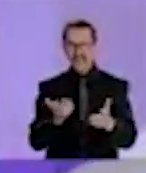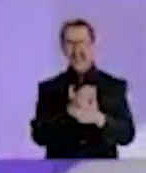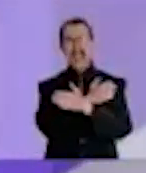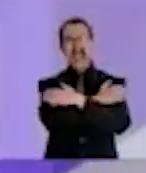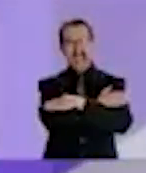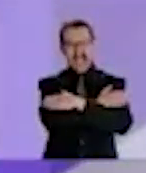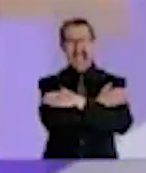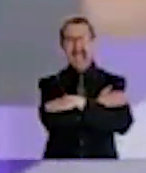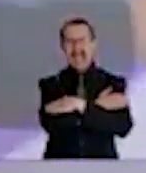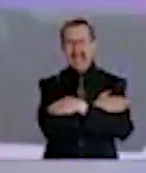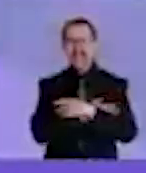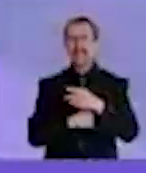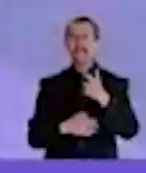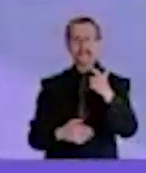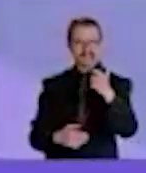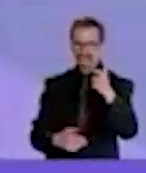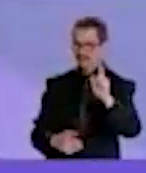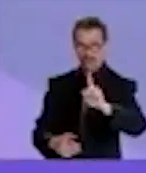abrazo